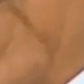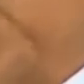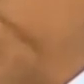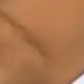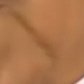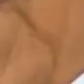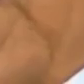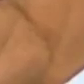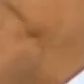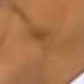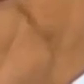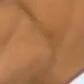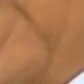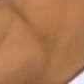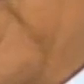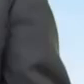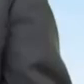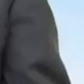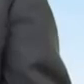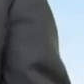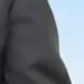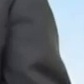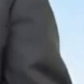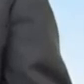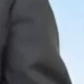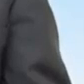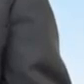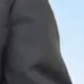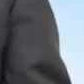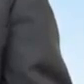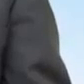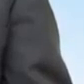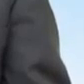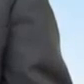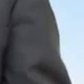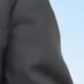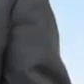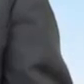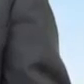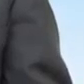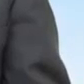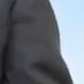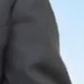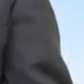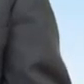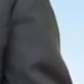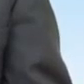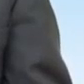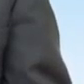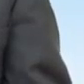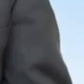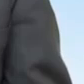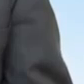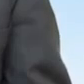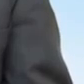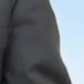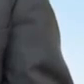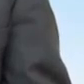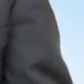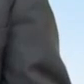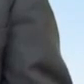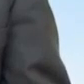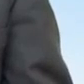al candidato Andrés Páez. La conducta política de este señor tiene suficientes